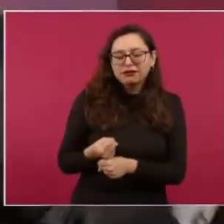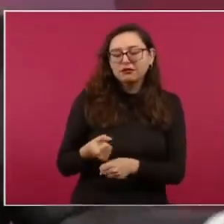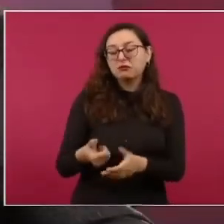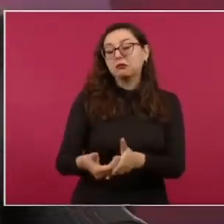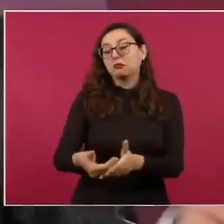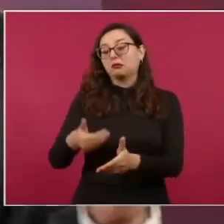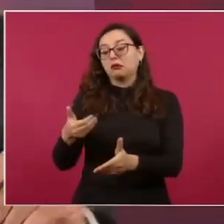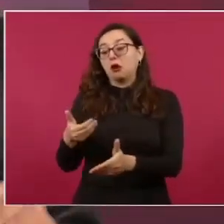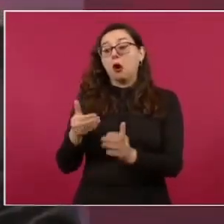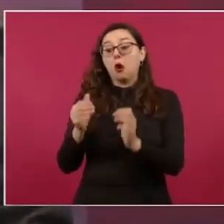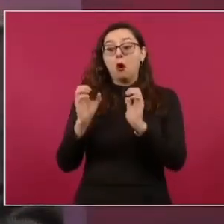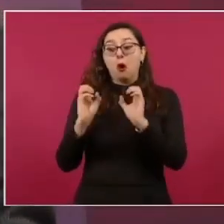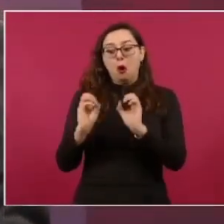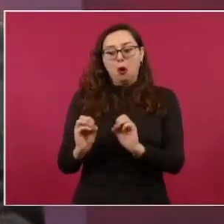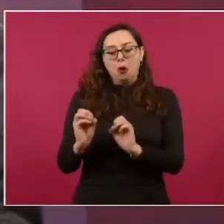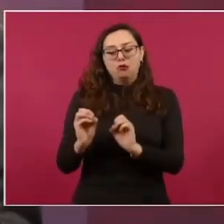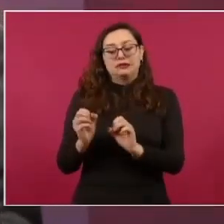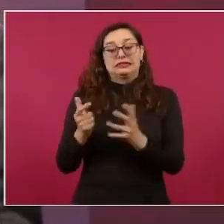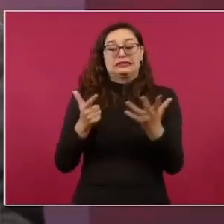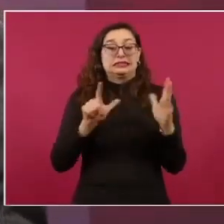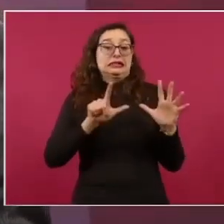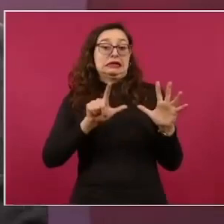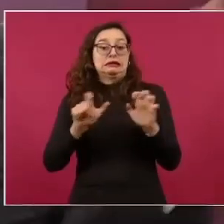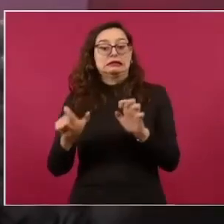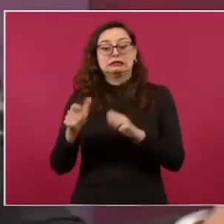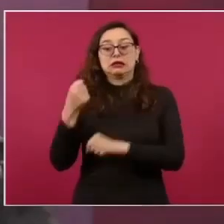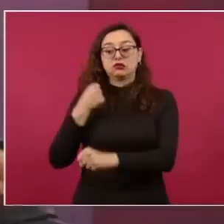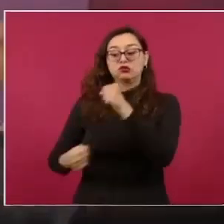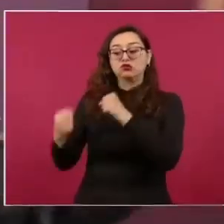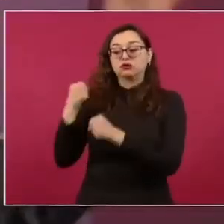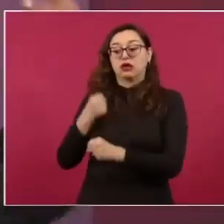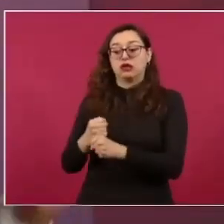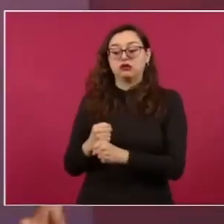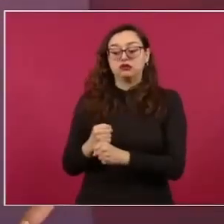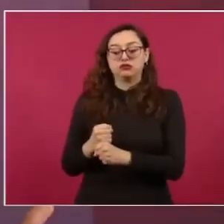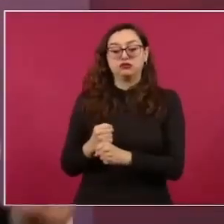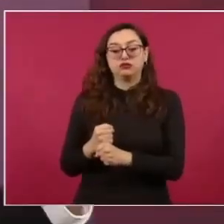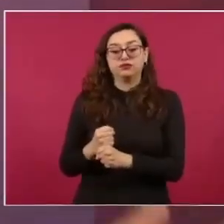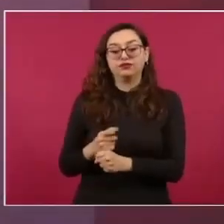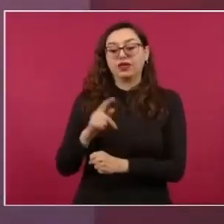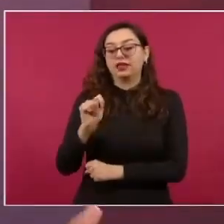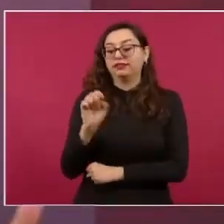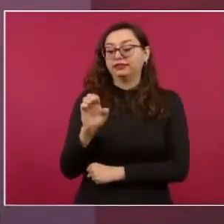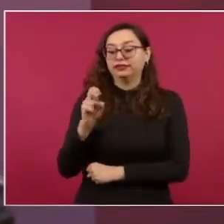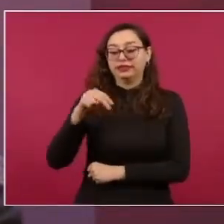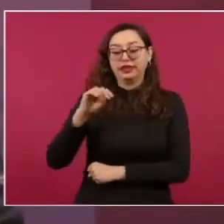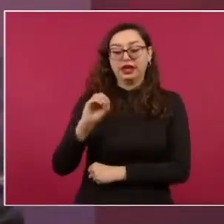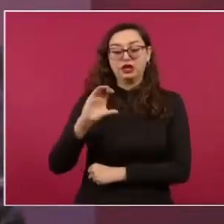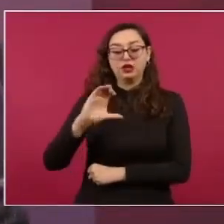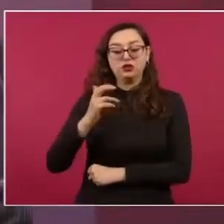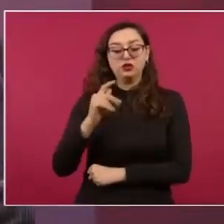200 años antes, que tenemos una historia de 700 años. No,